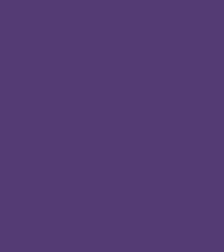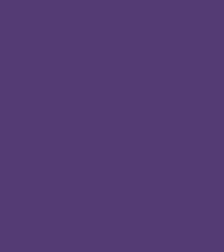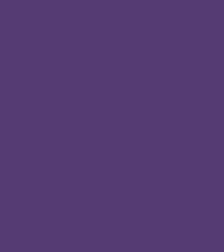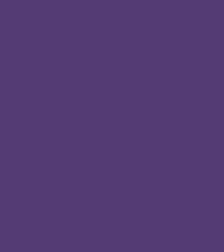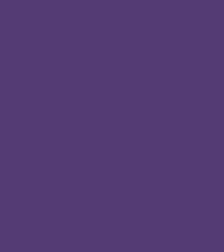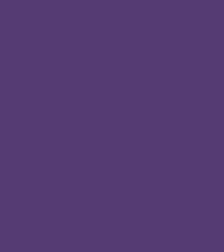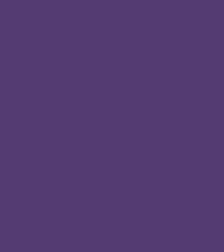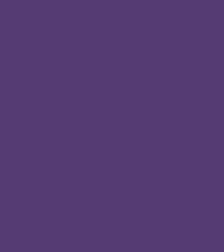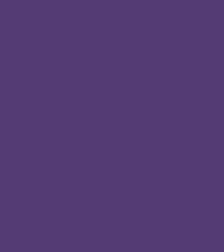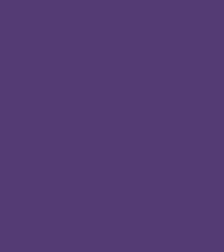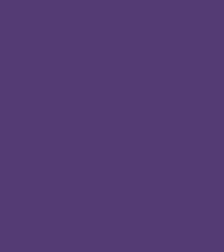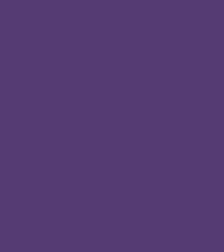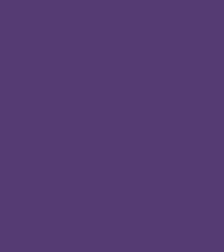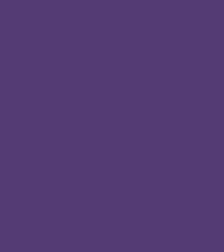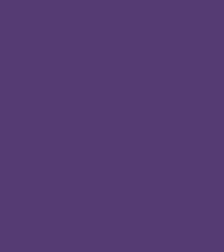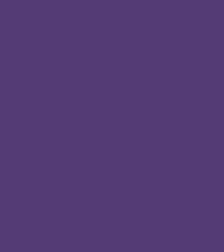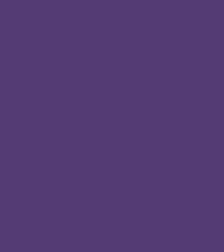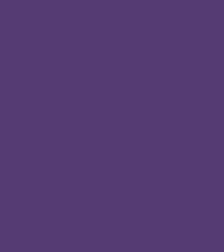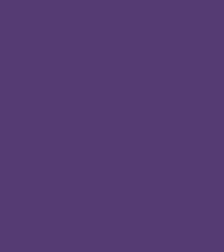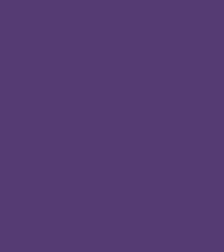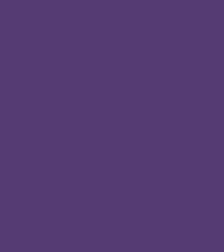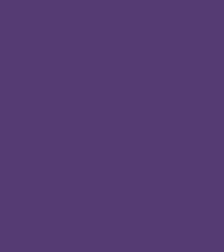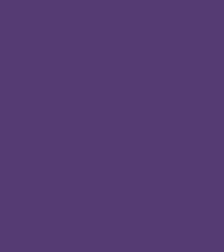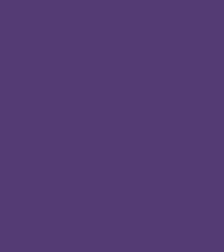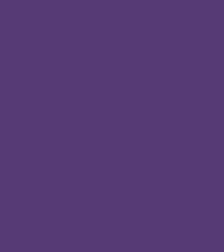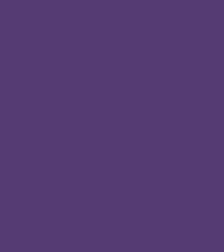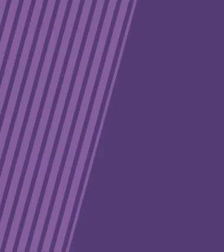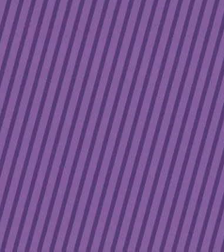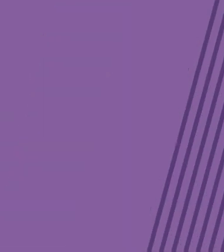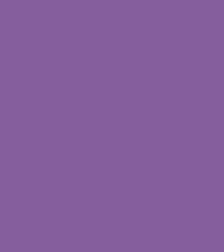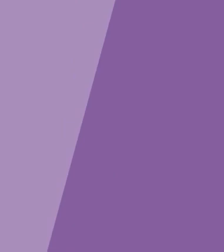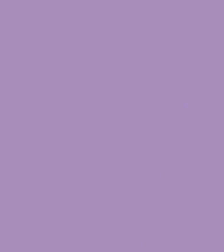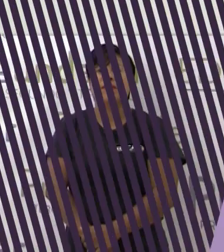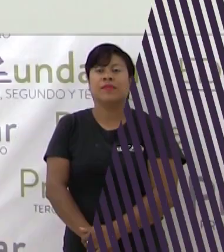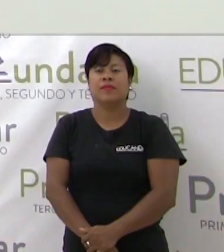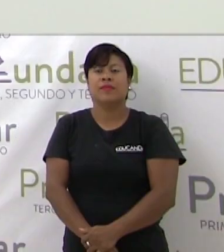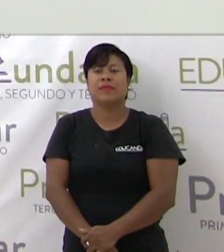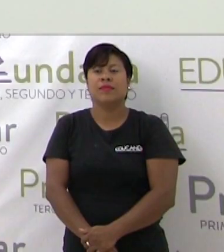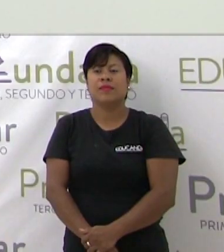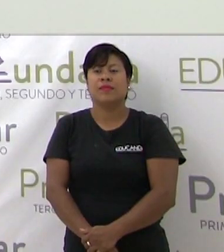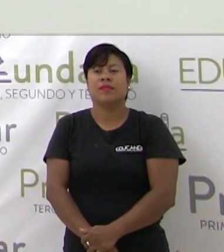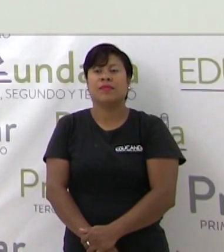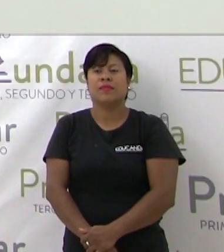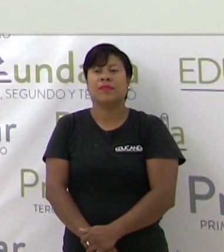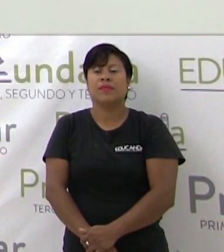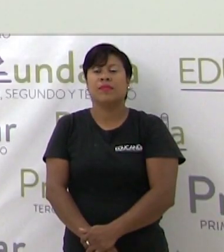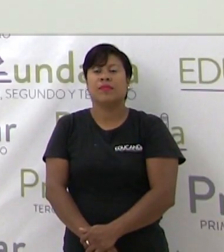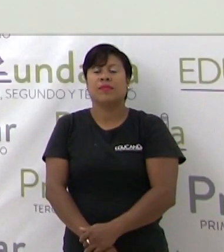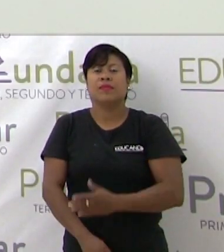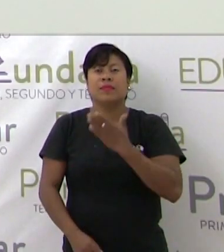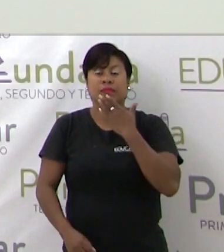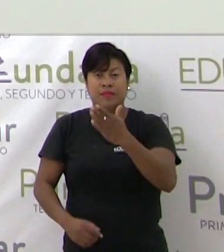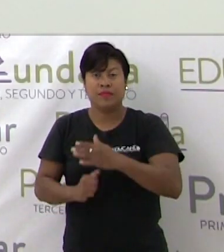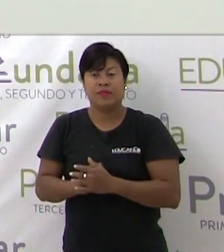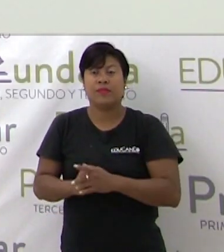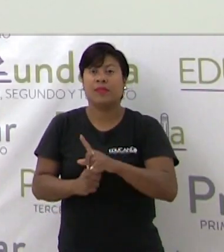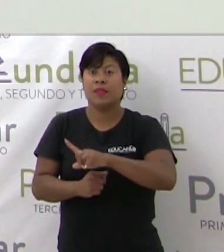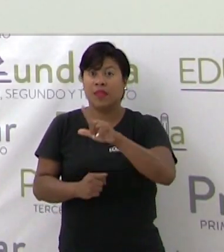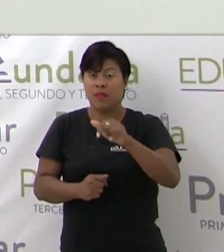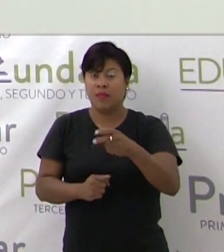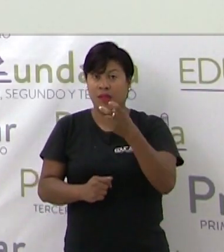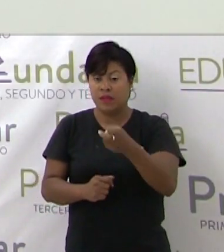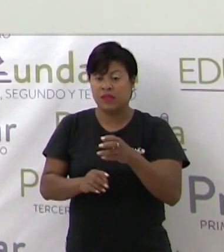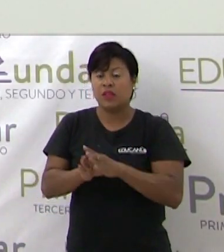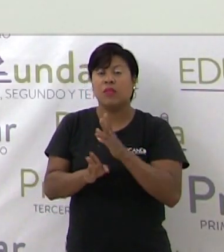acepta lo que le piden. Ayuda, ¿verdad? Muy bien. Después de esta parte de hablar